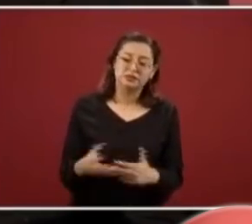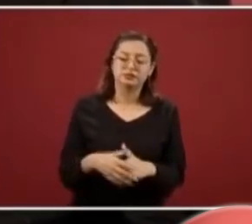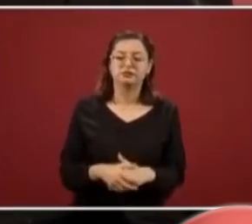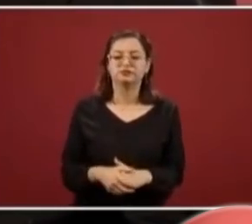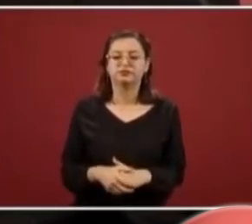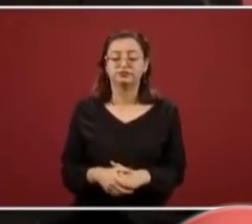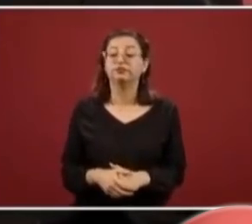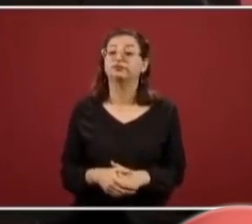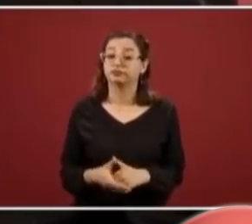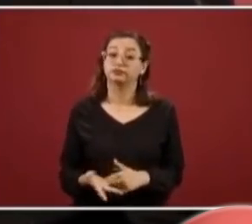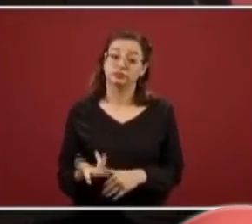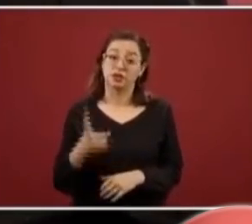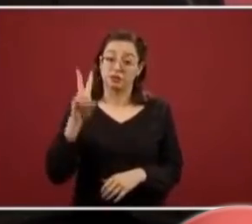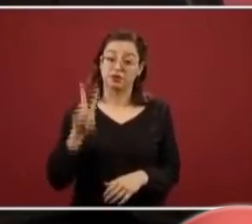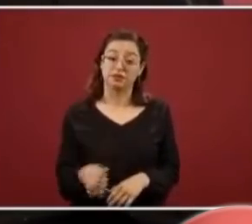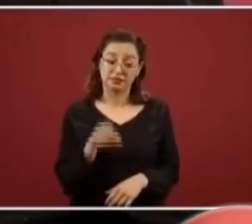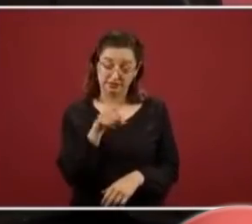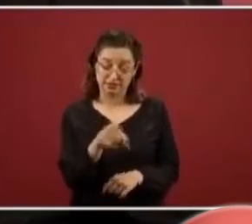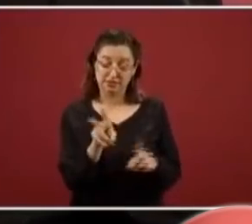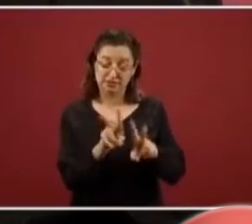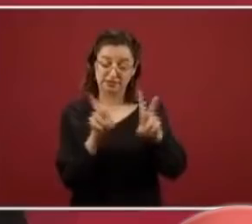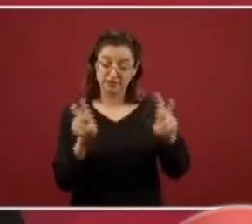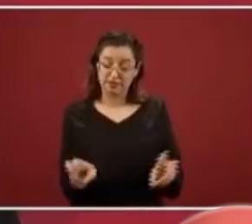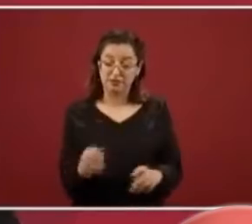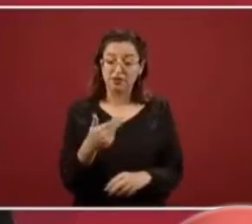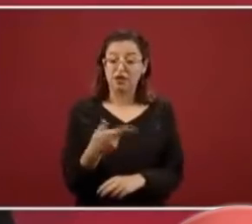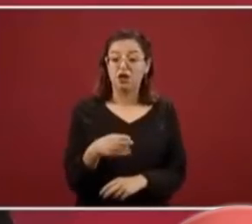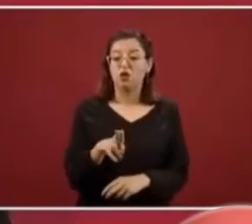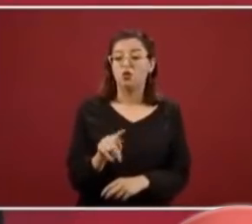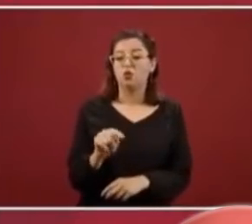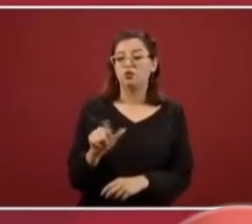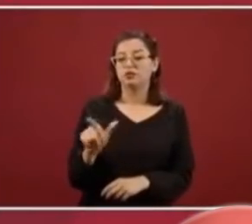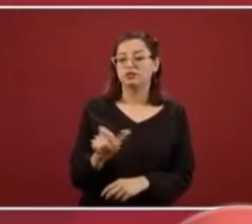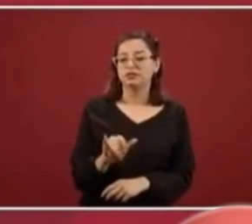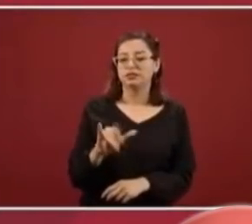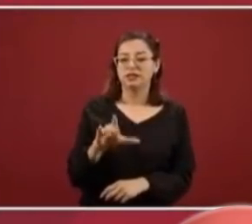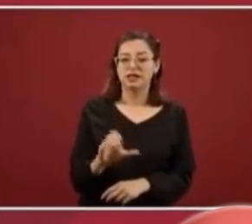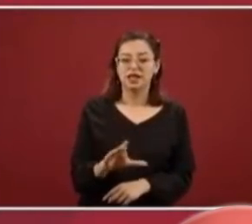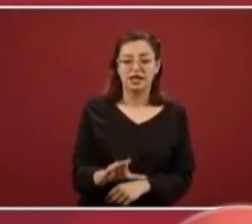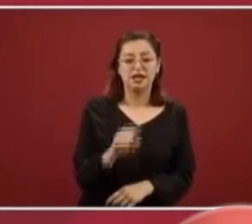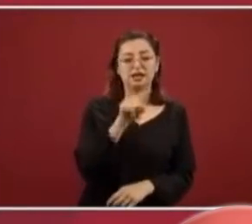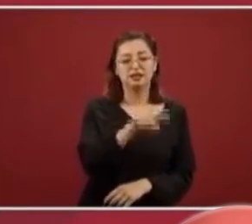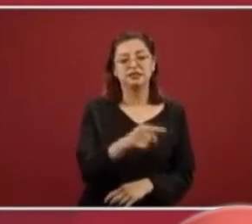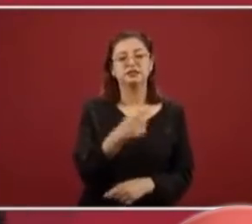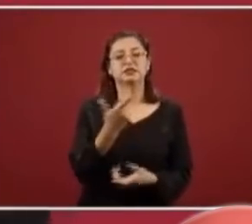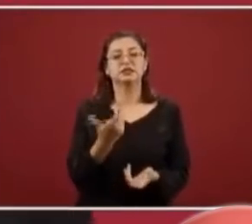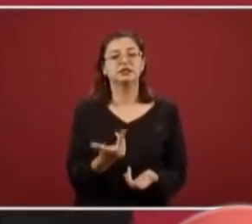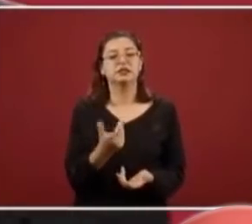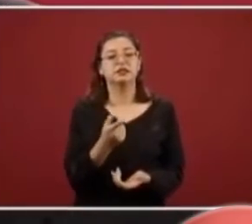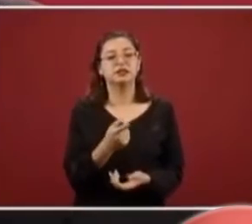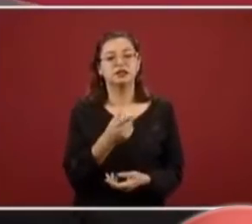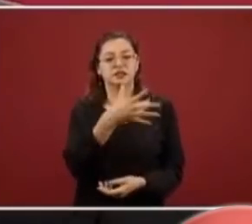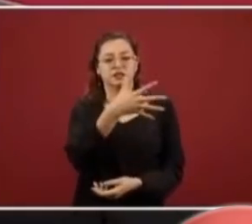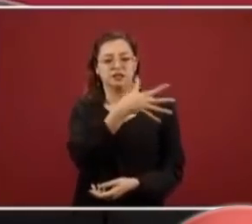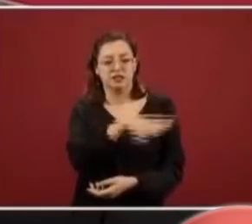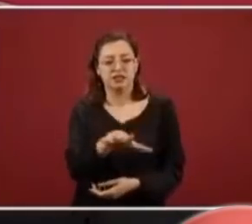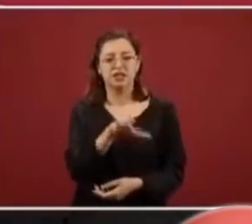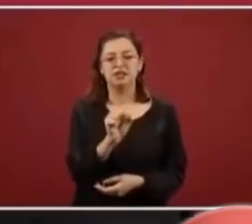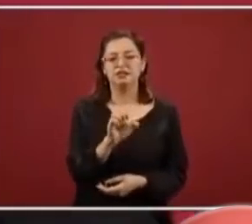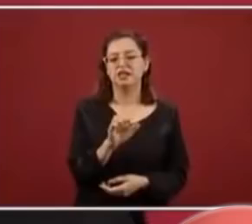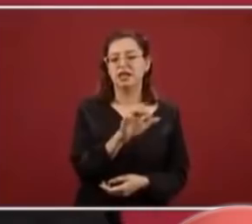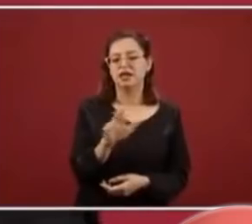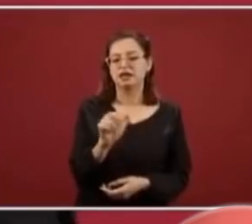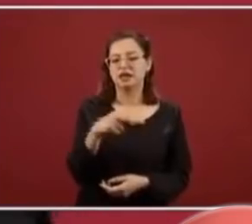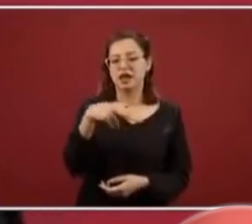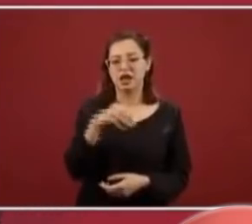Huitzilac tiene que ver precisamente con el fusilamiento del general Serrano